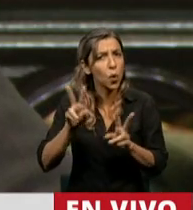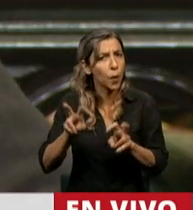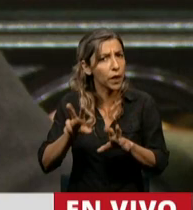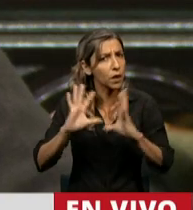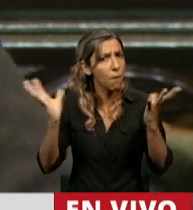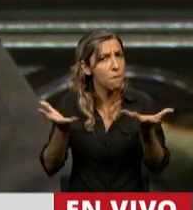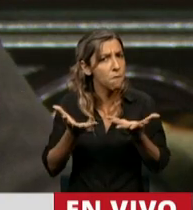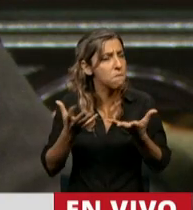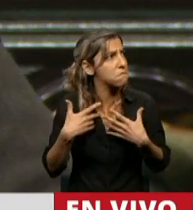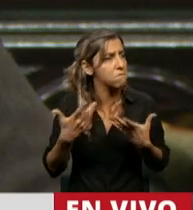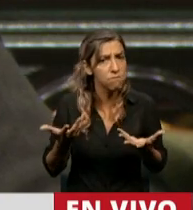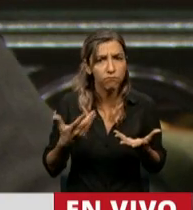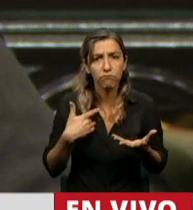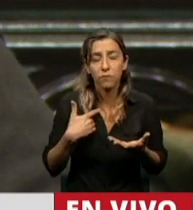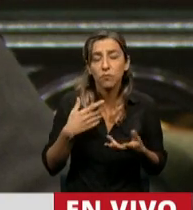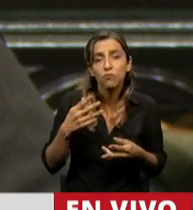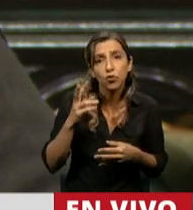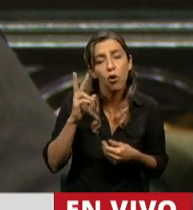caso, uno trata siempre de aprender.